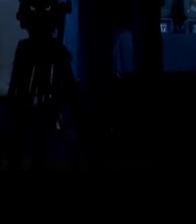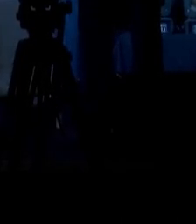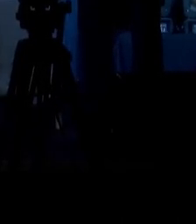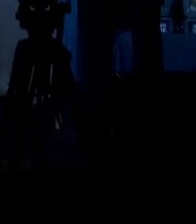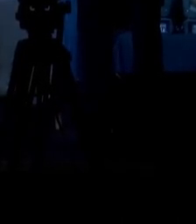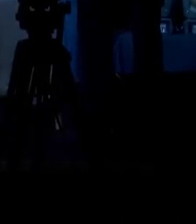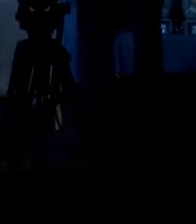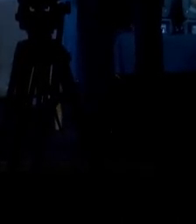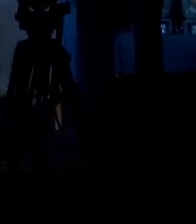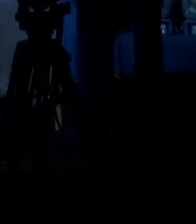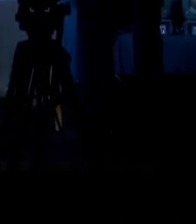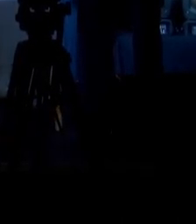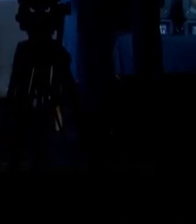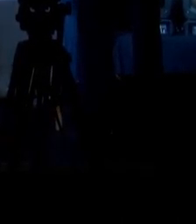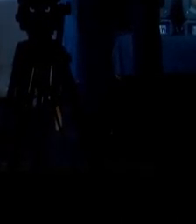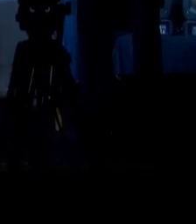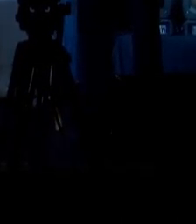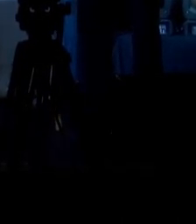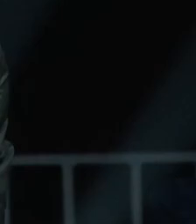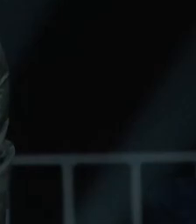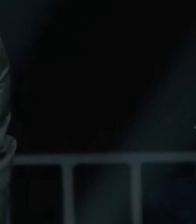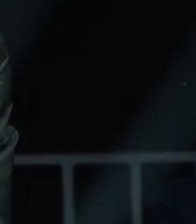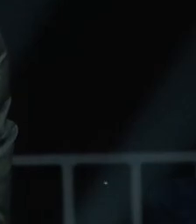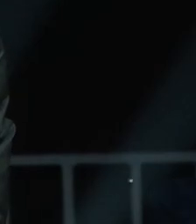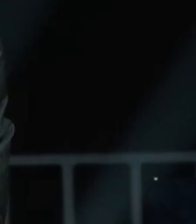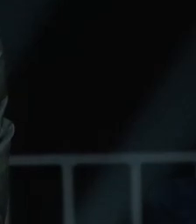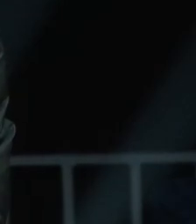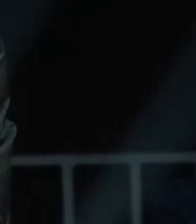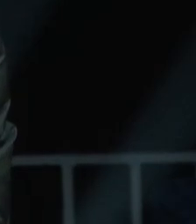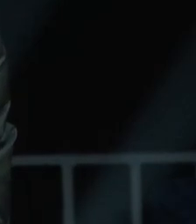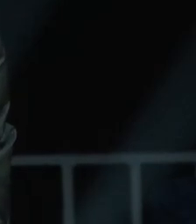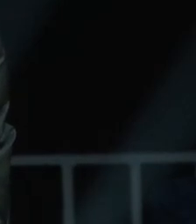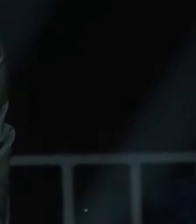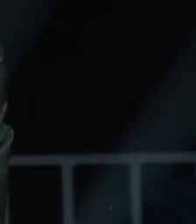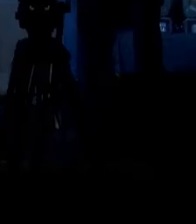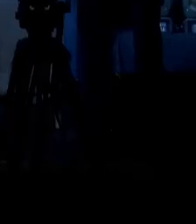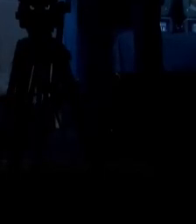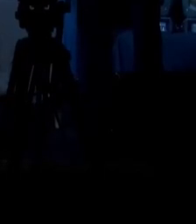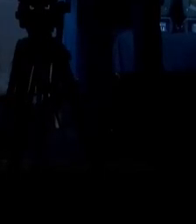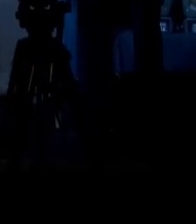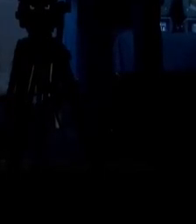árabe, los ojos no sirven de nada a un cerebro ciego.